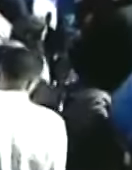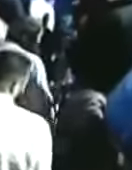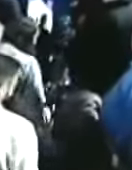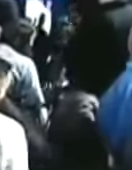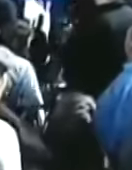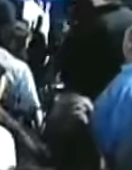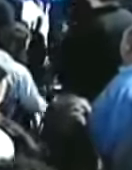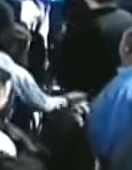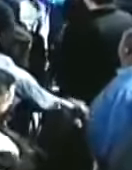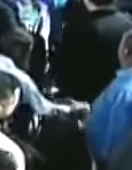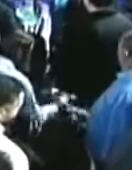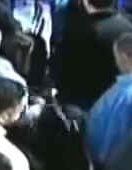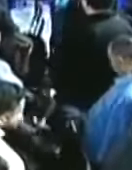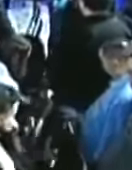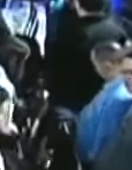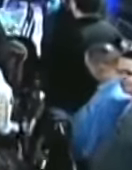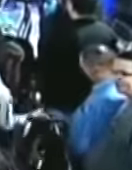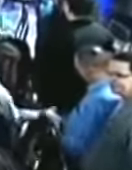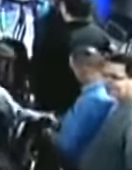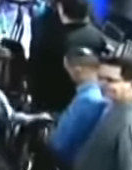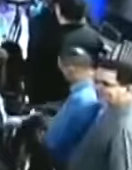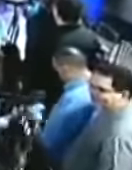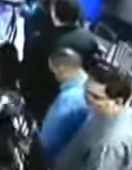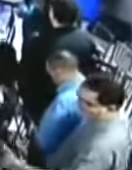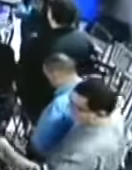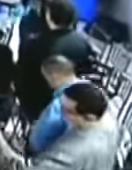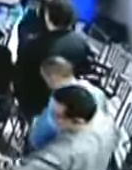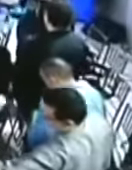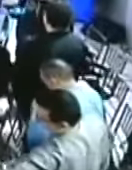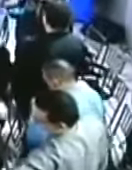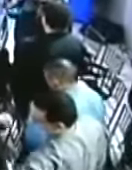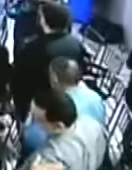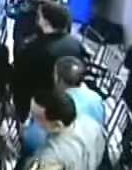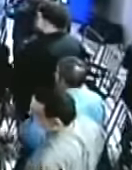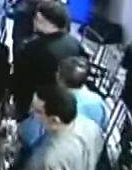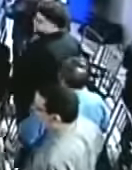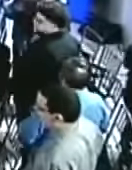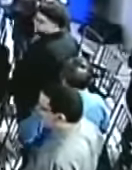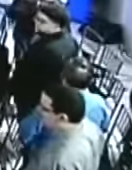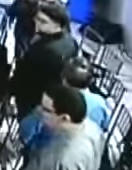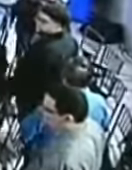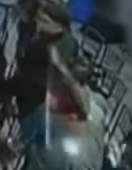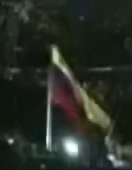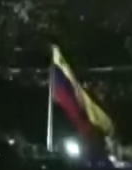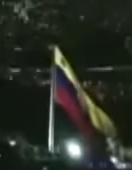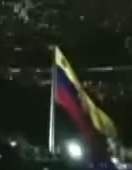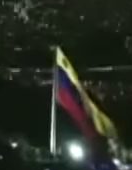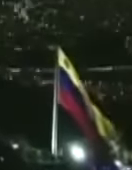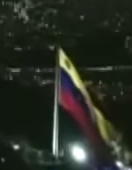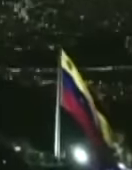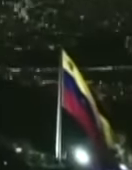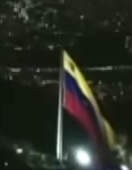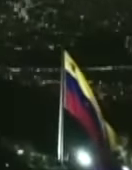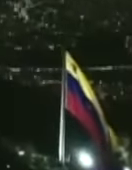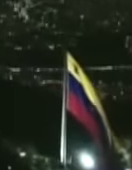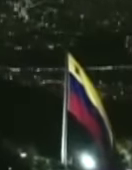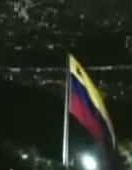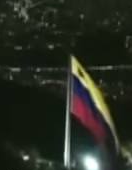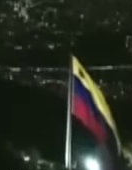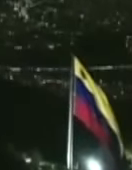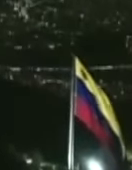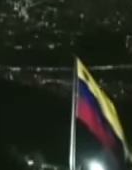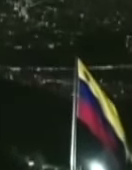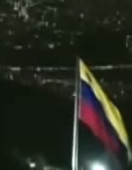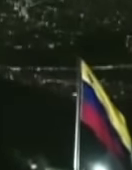revolución. Ha pedido a los equipos que conforman este importante comando de campaña de Venezuela, hasta el